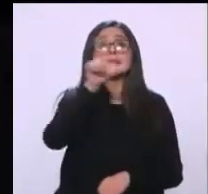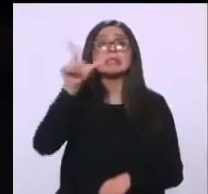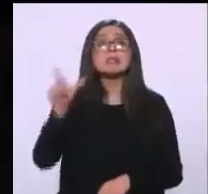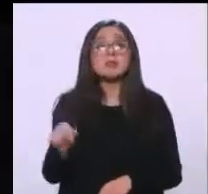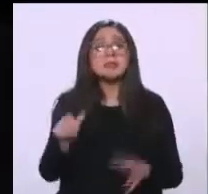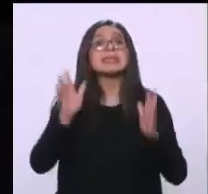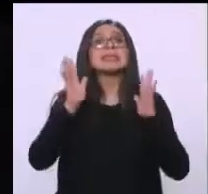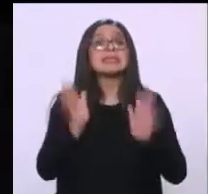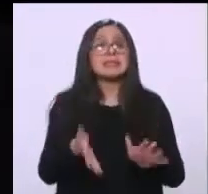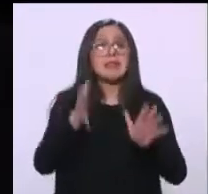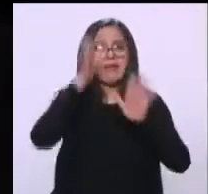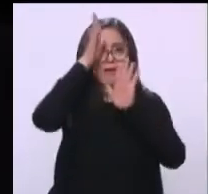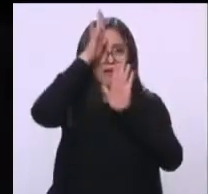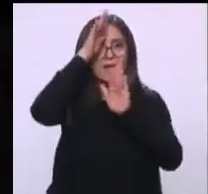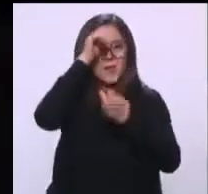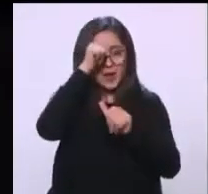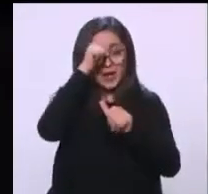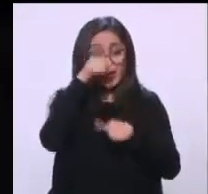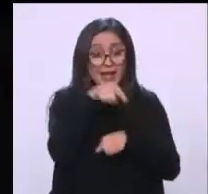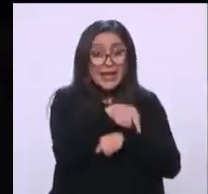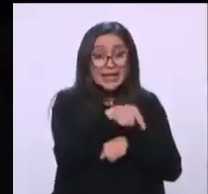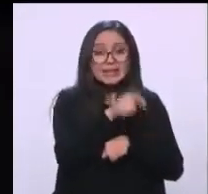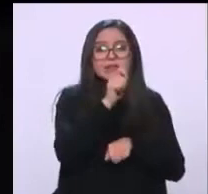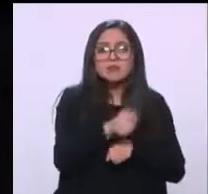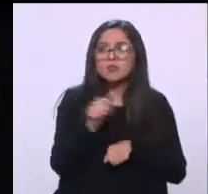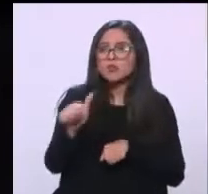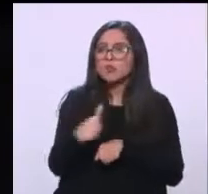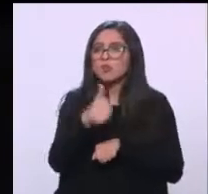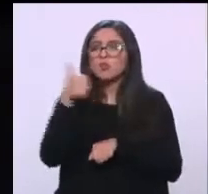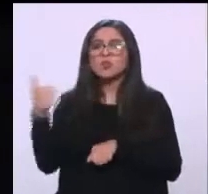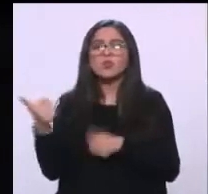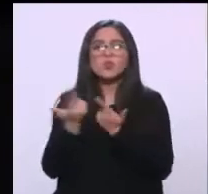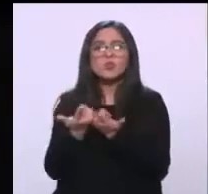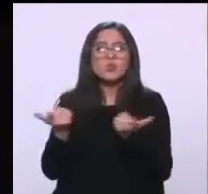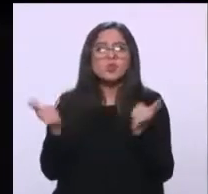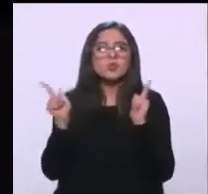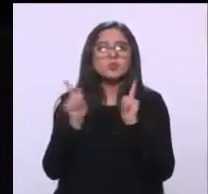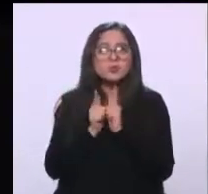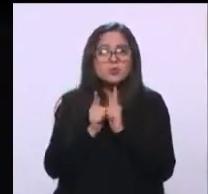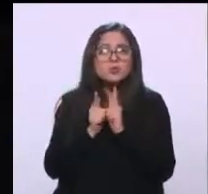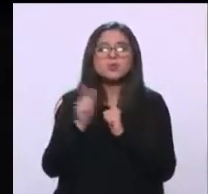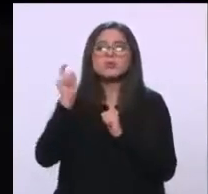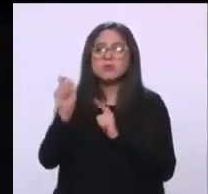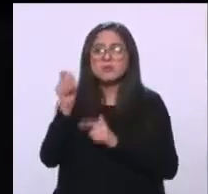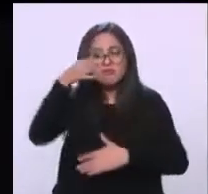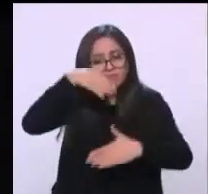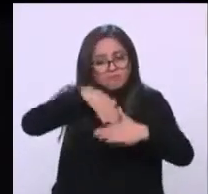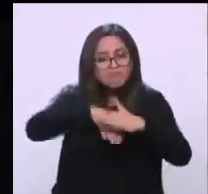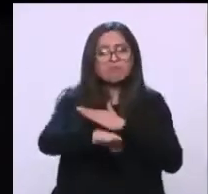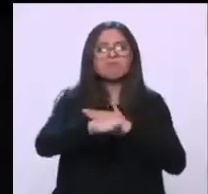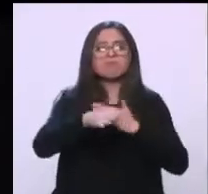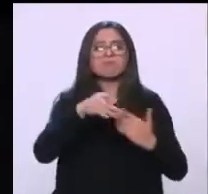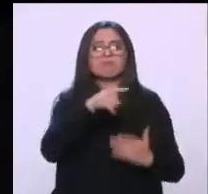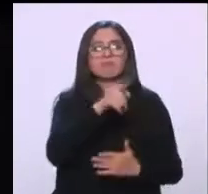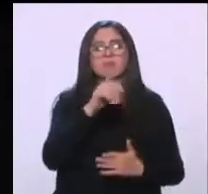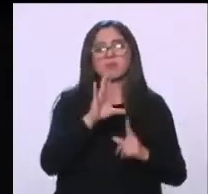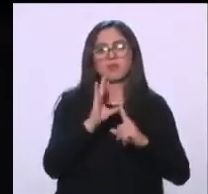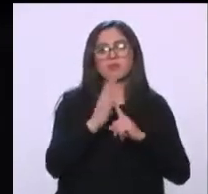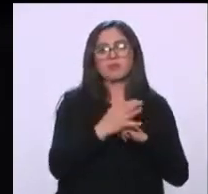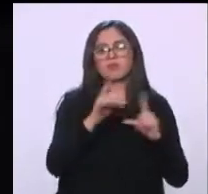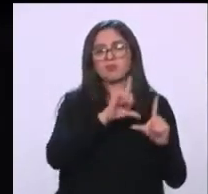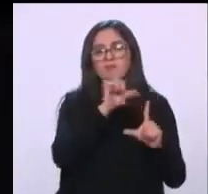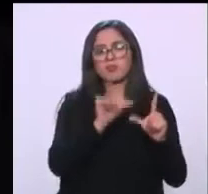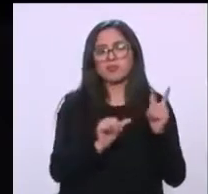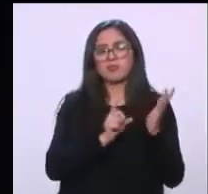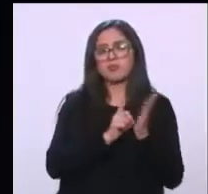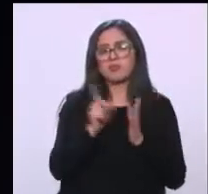acuerdo en el mismo momento en el que otros grupos colectivos ya toman las instalaciones de la Comisión Nacional de